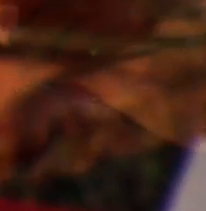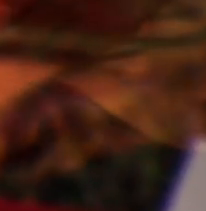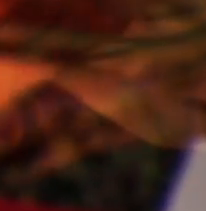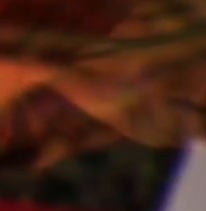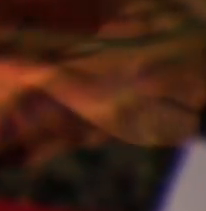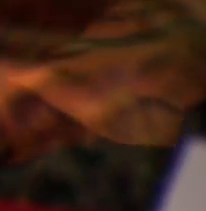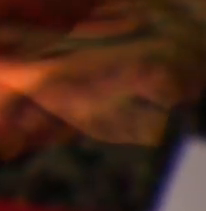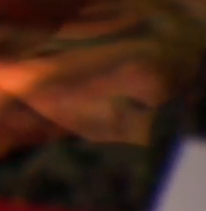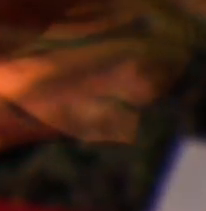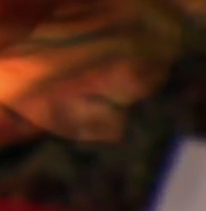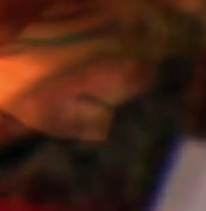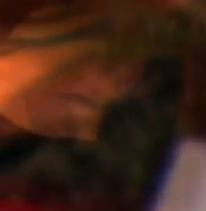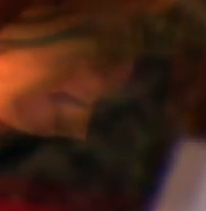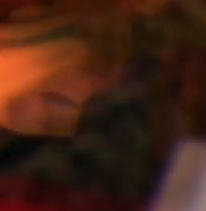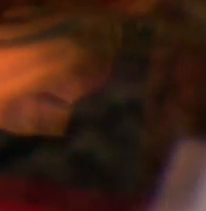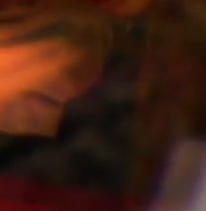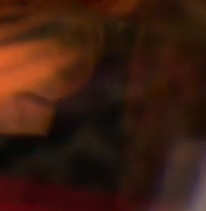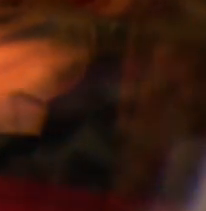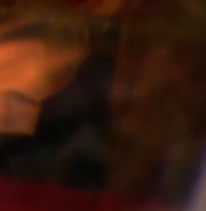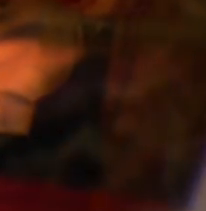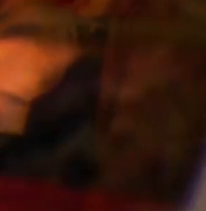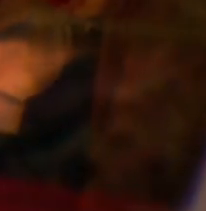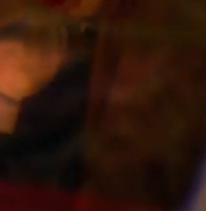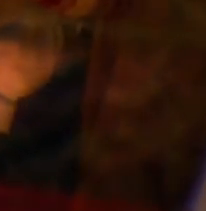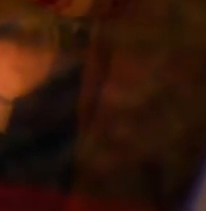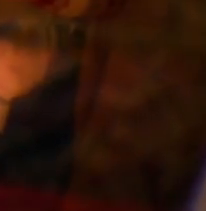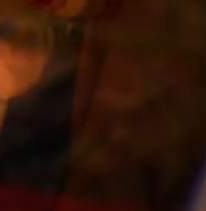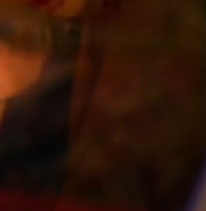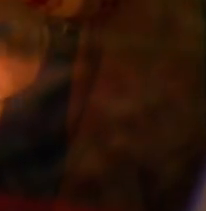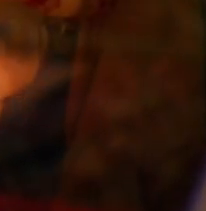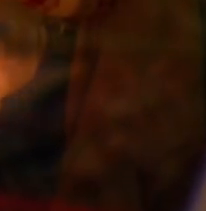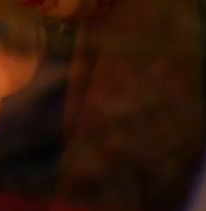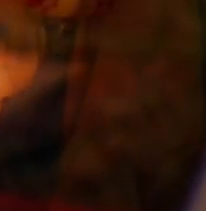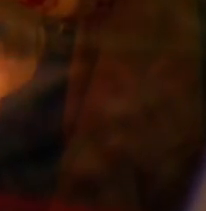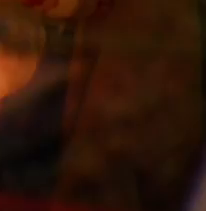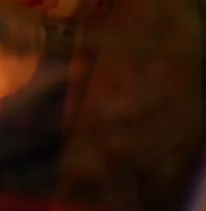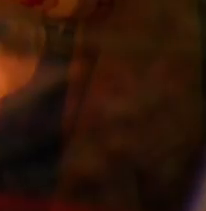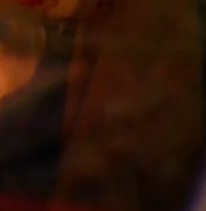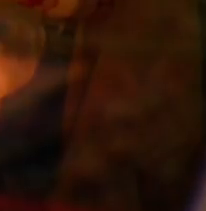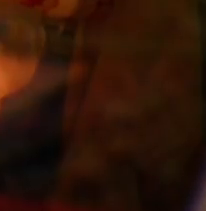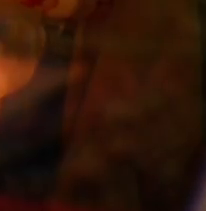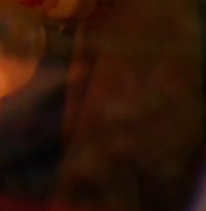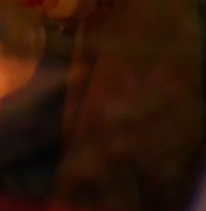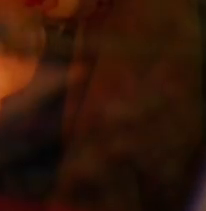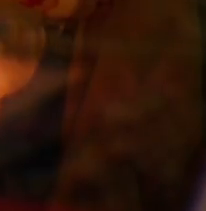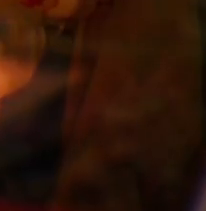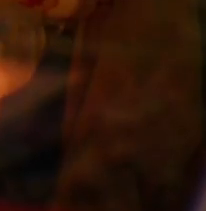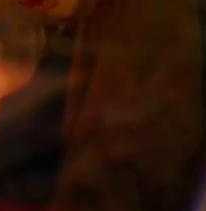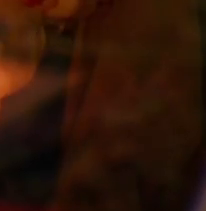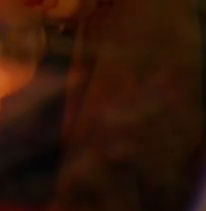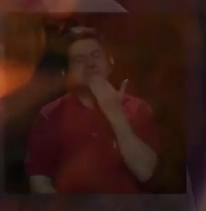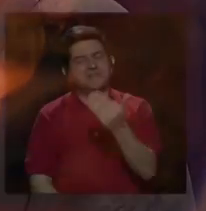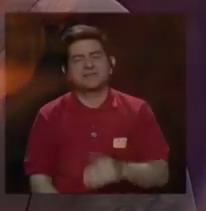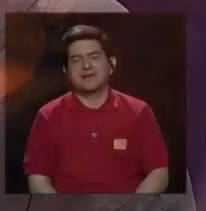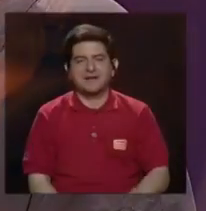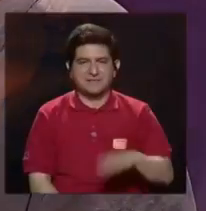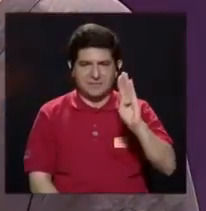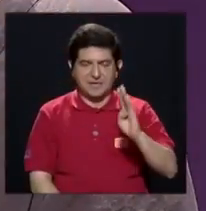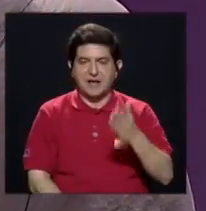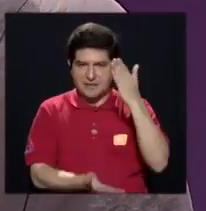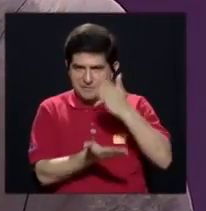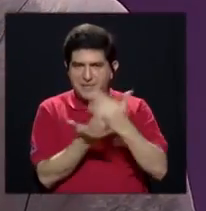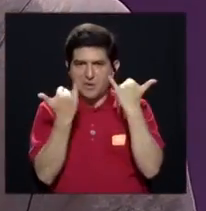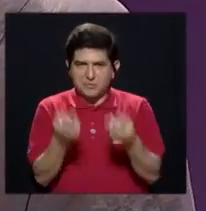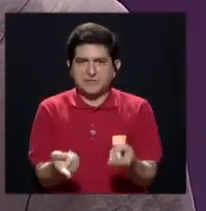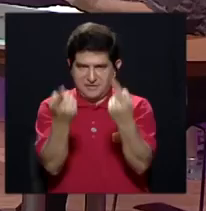que hacemos Es acompañarlas y si es de darle seguimiento Pues también se le da seguimiento vamos a un corte